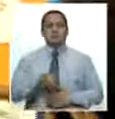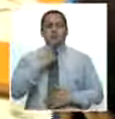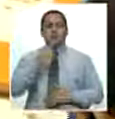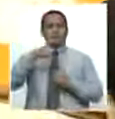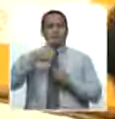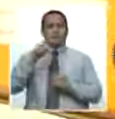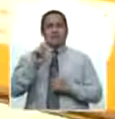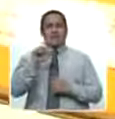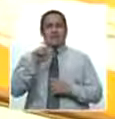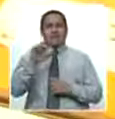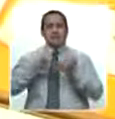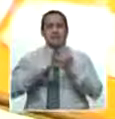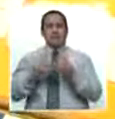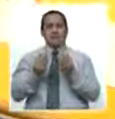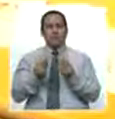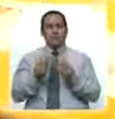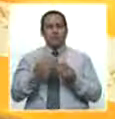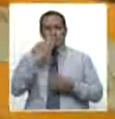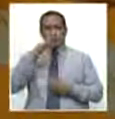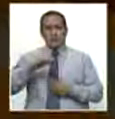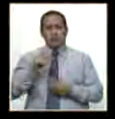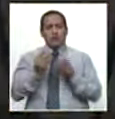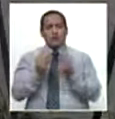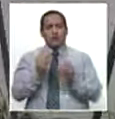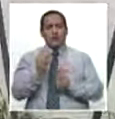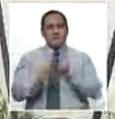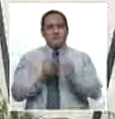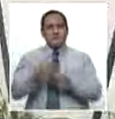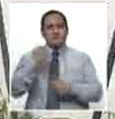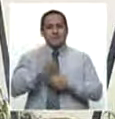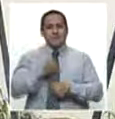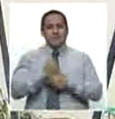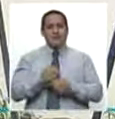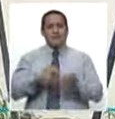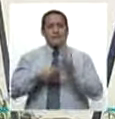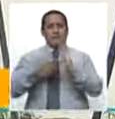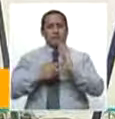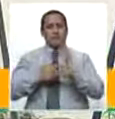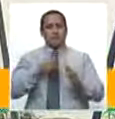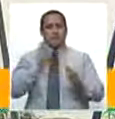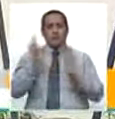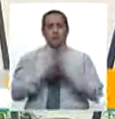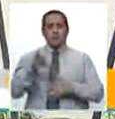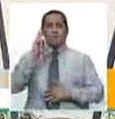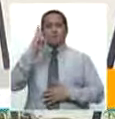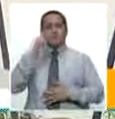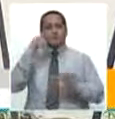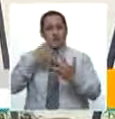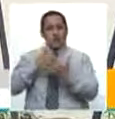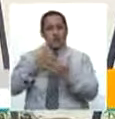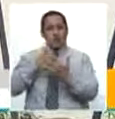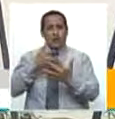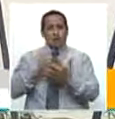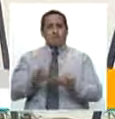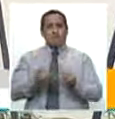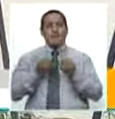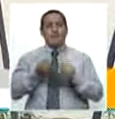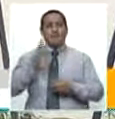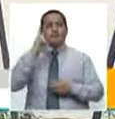Son talleres de pocos niños, de pocas personas. Trabaja la psicopedagoga, la psicóloga,